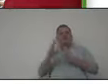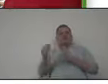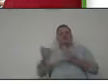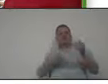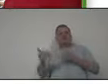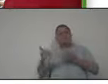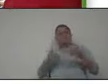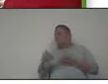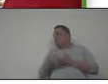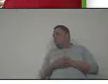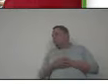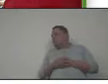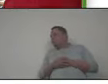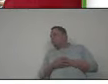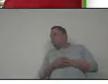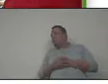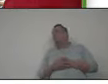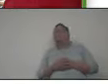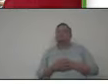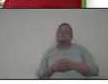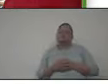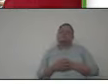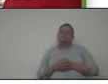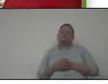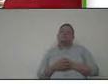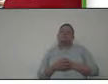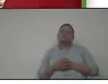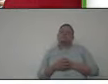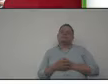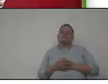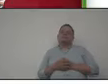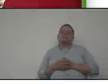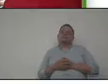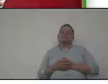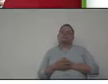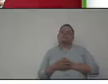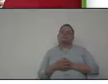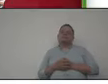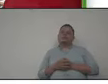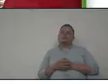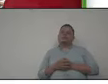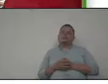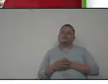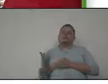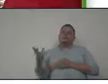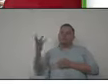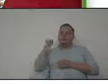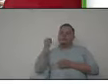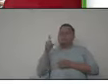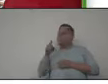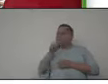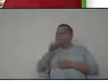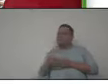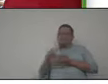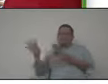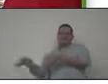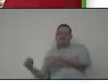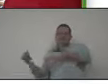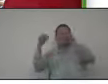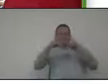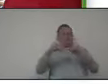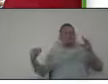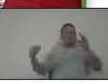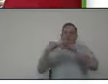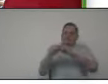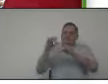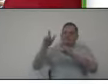Doctora Nuria, y para esa comodidad también se empieza a hablar ya de pronto de ampliar hacia el antiguo edificio, ¿eso redunda en la comodidad de